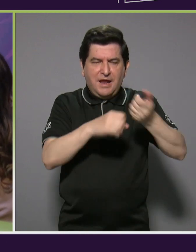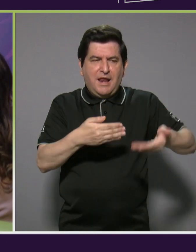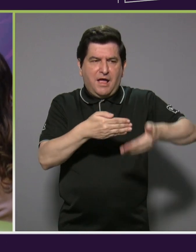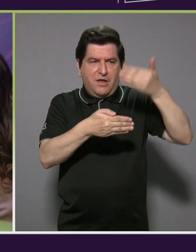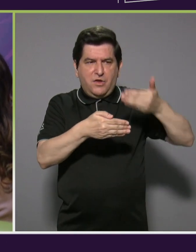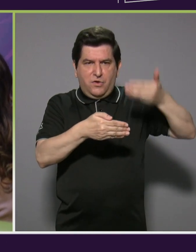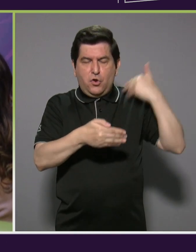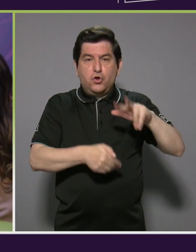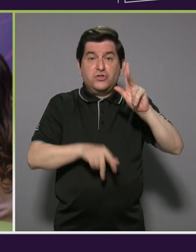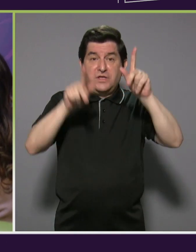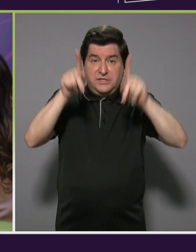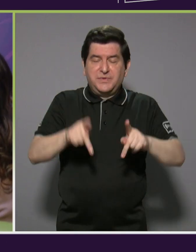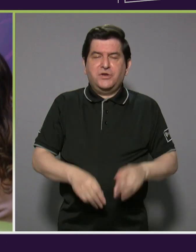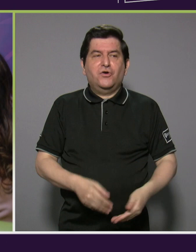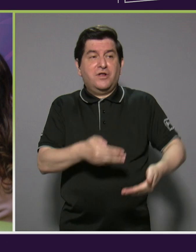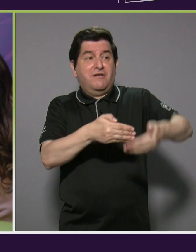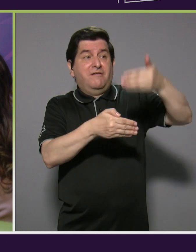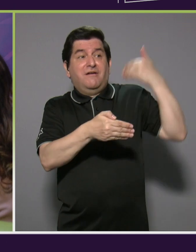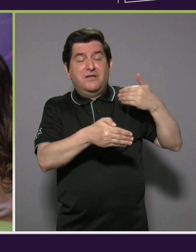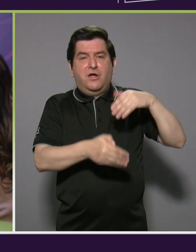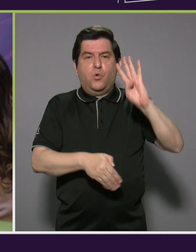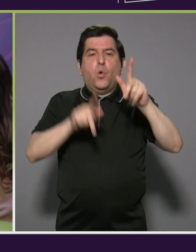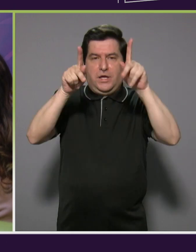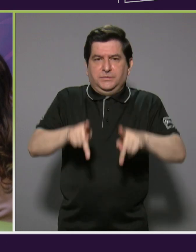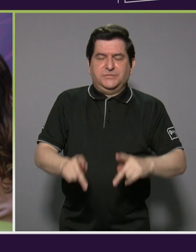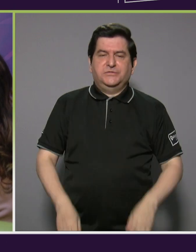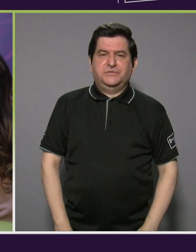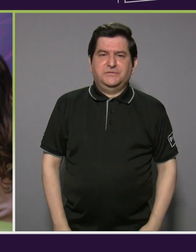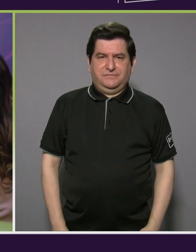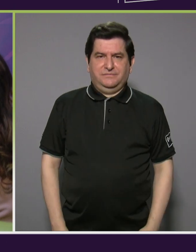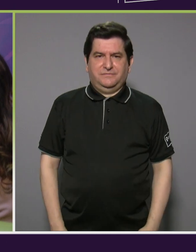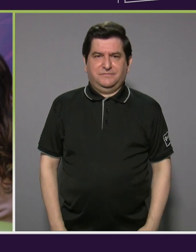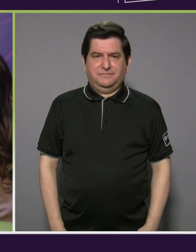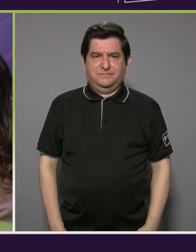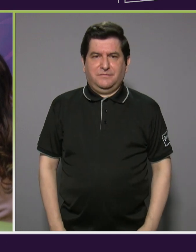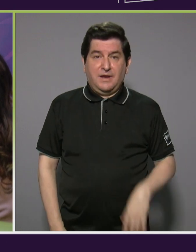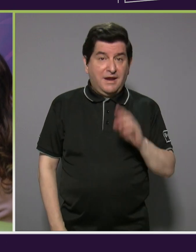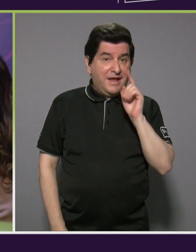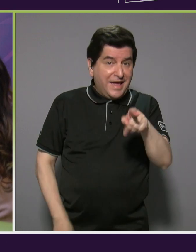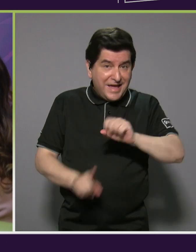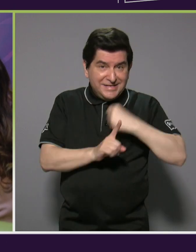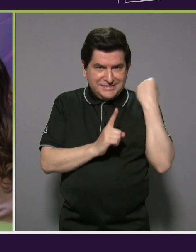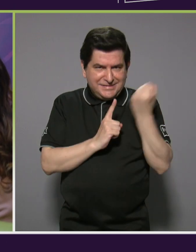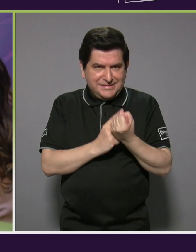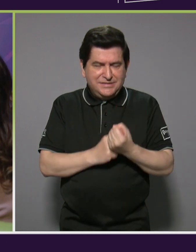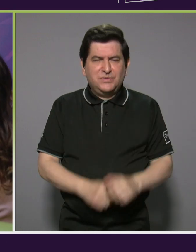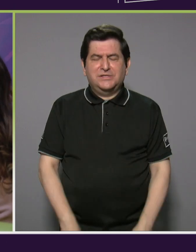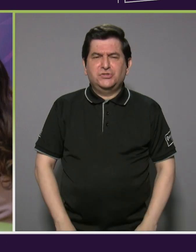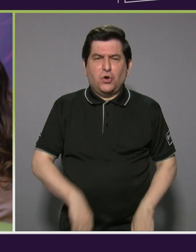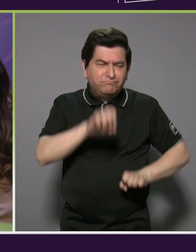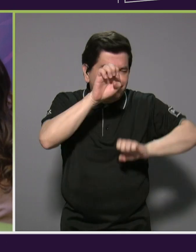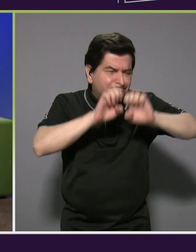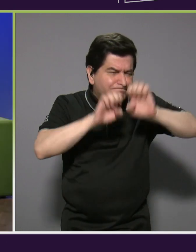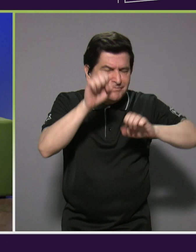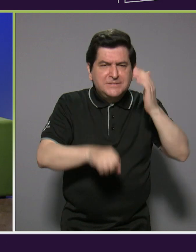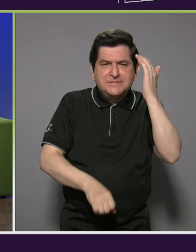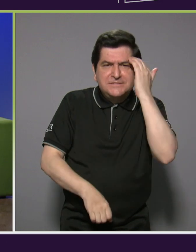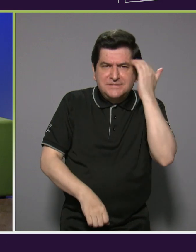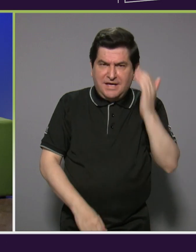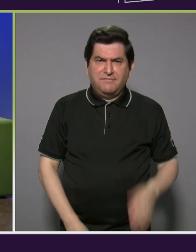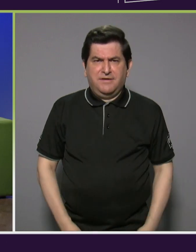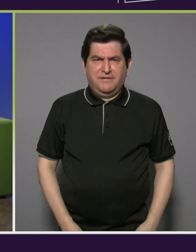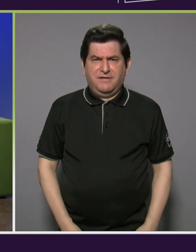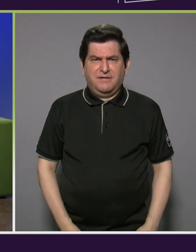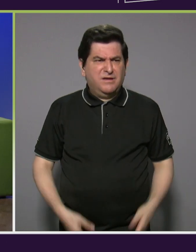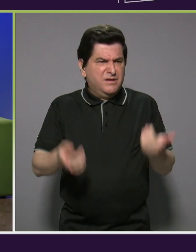3 personas y el tras anterior 4 personas. Esto tenemos que valorarlo, tenemos que saber